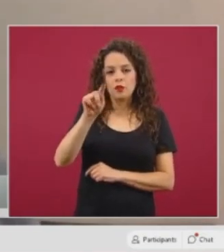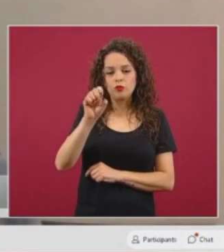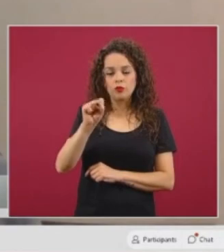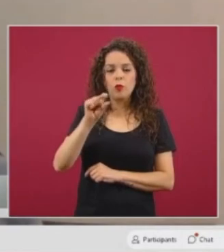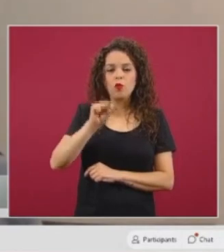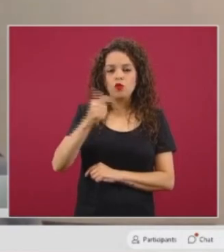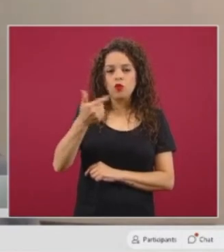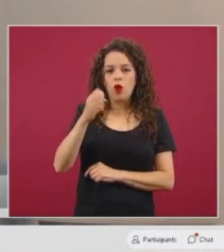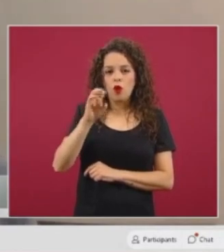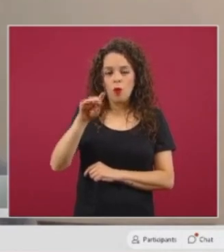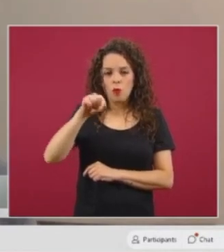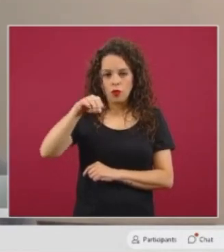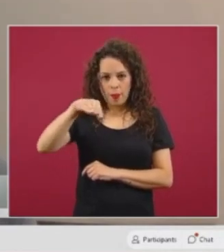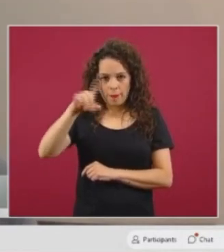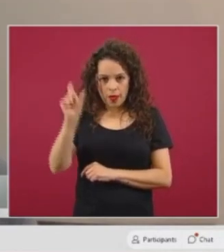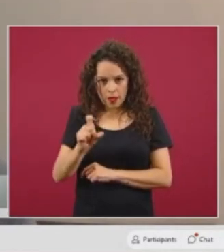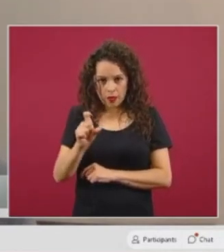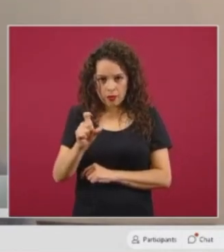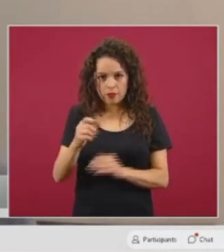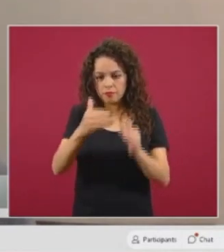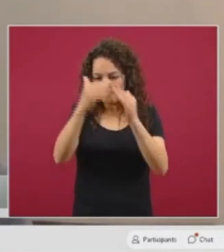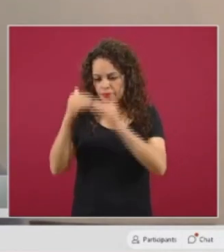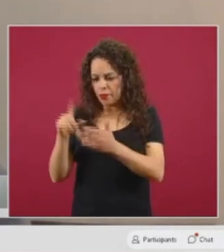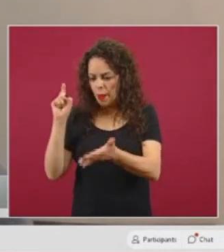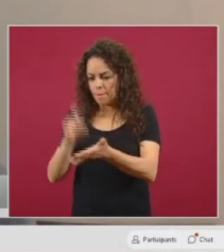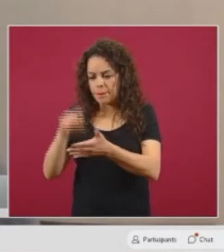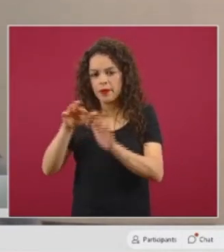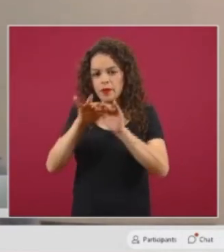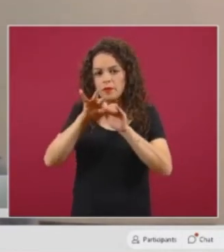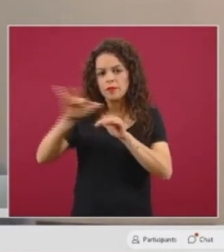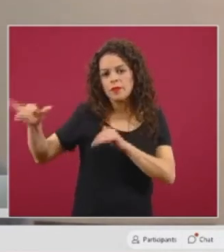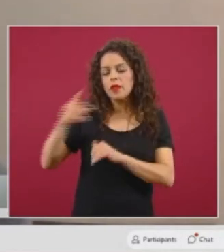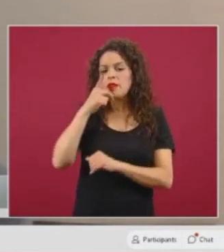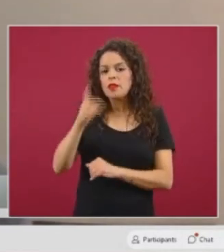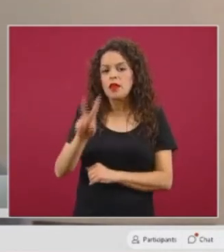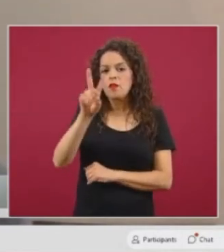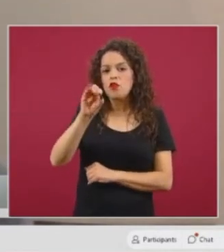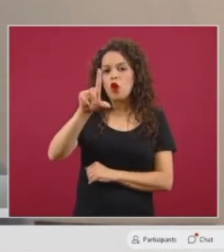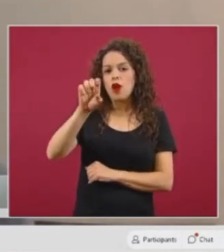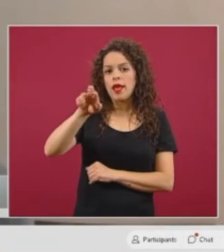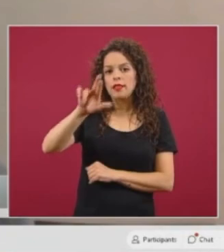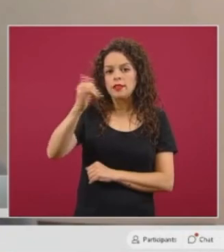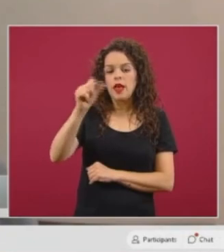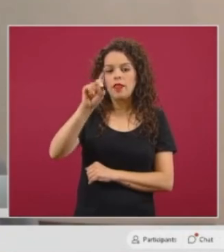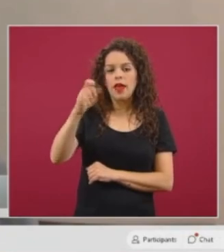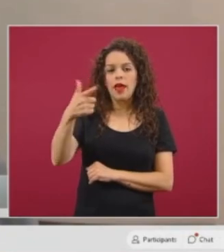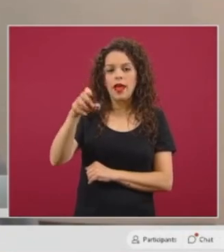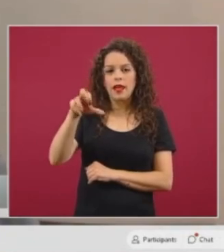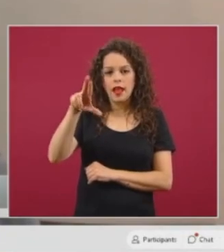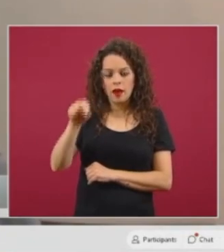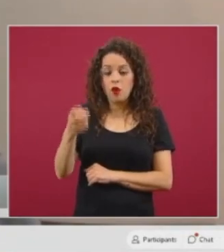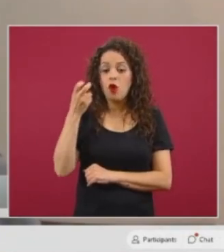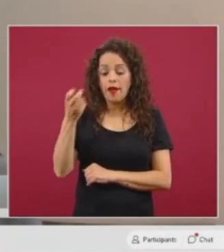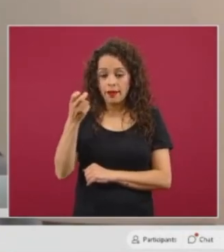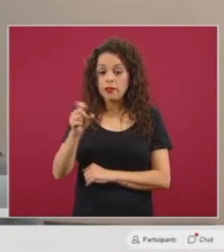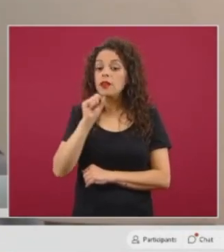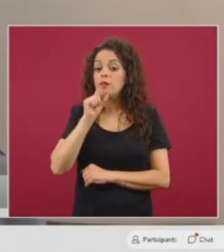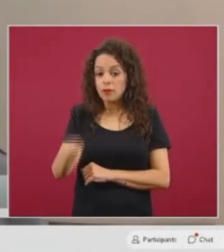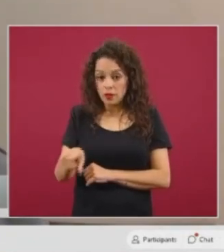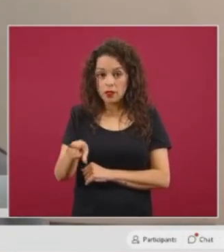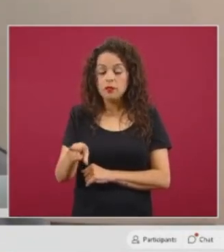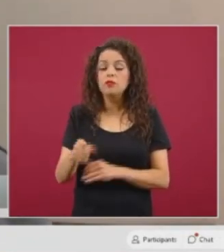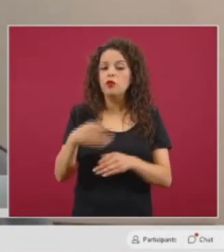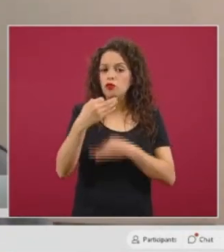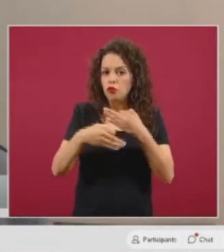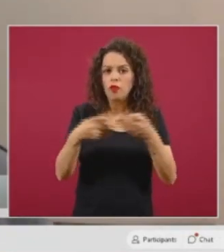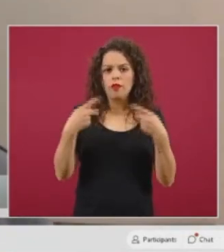coronavirus.gov.mx. Bajo la pestaña de violencia de género tenemos un micrositio en el sitio de coronavirus sobre violencia, al cual